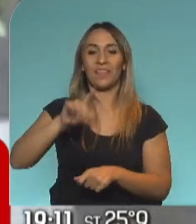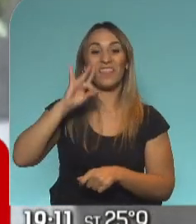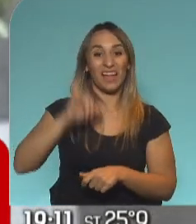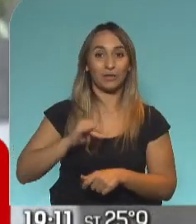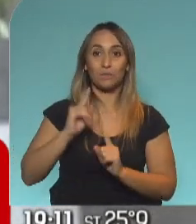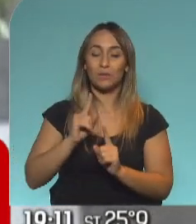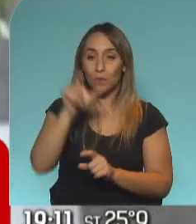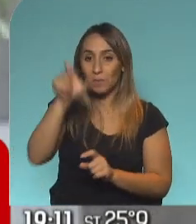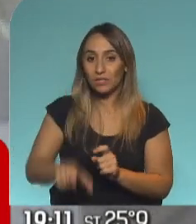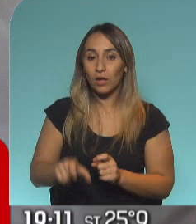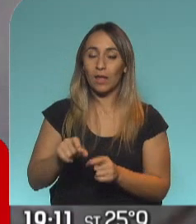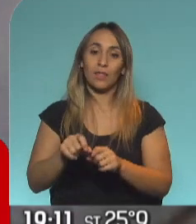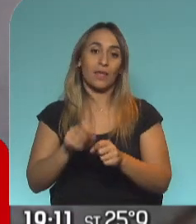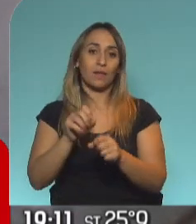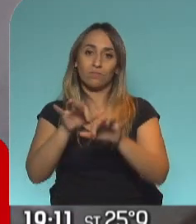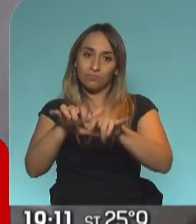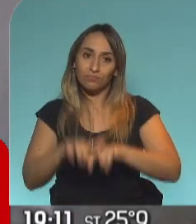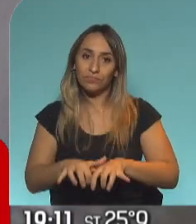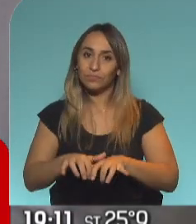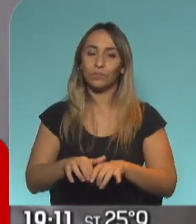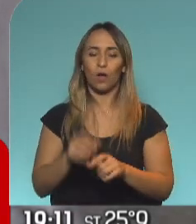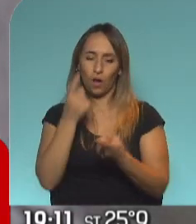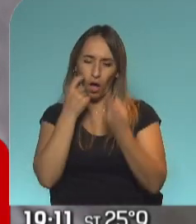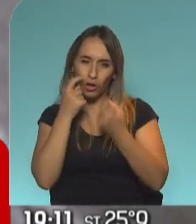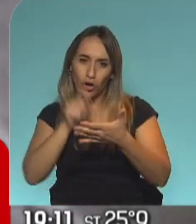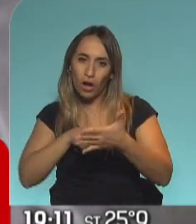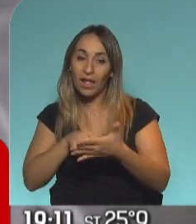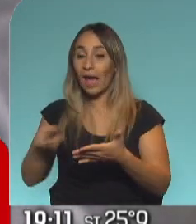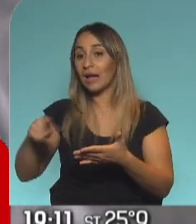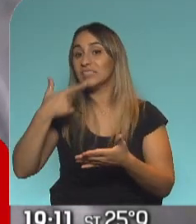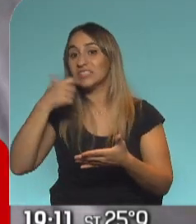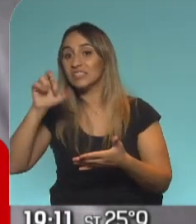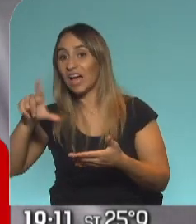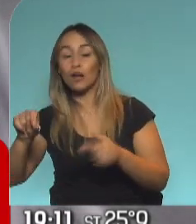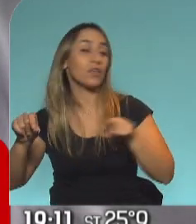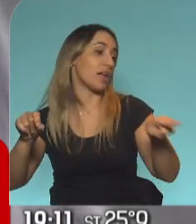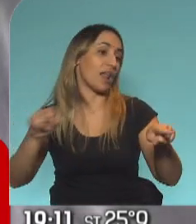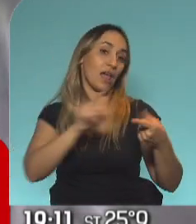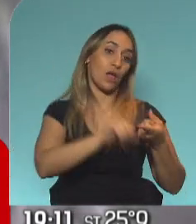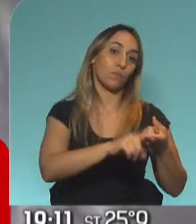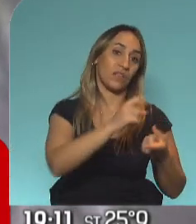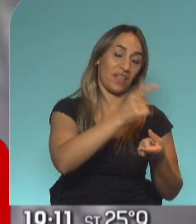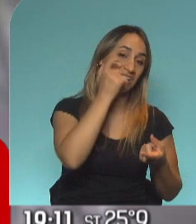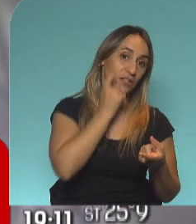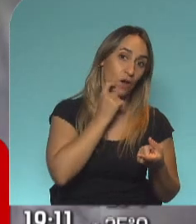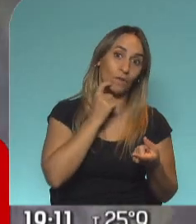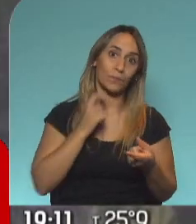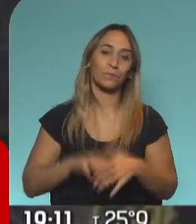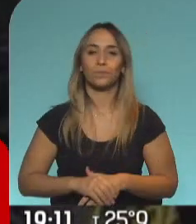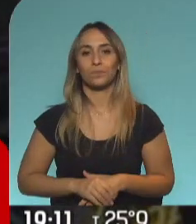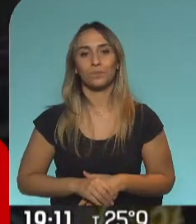que la edita a Sarlo y a la esposa del gobernador. Bien, bueno, una situación que en la justicia está por demás declarada. ¿Qué puede pasar con esto en la